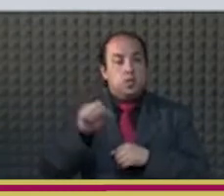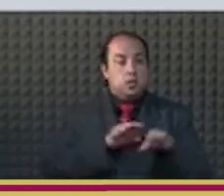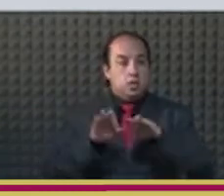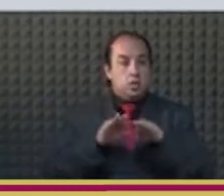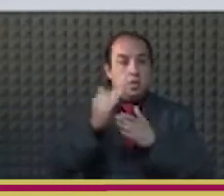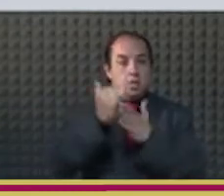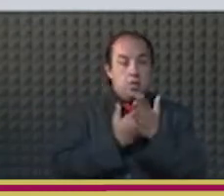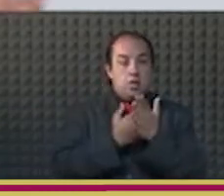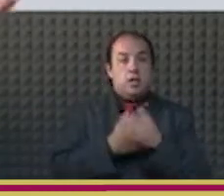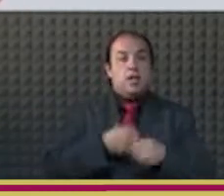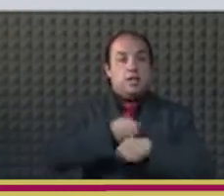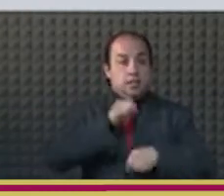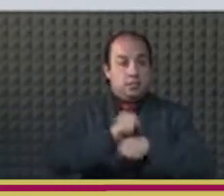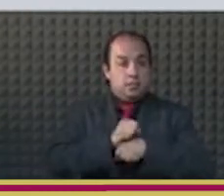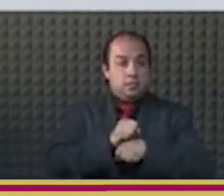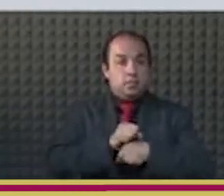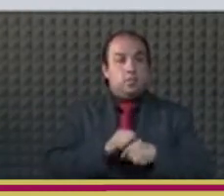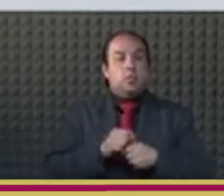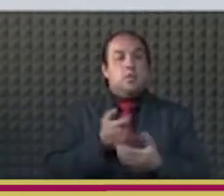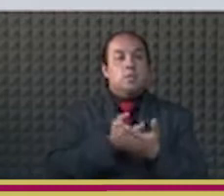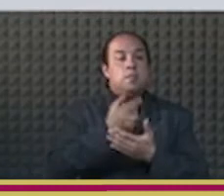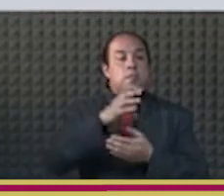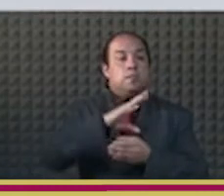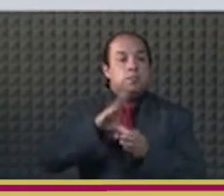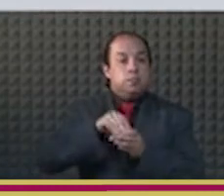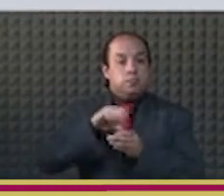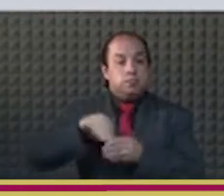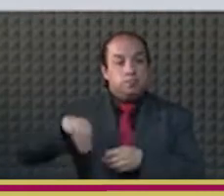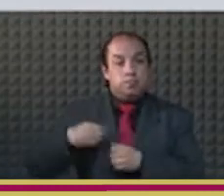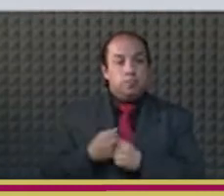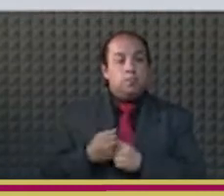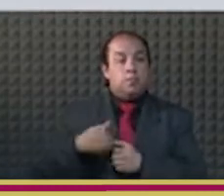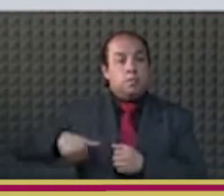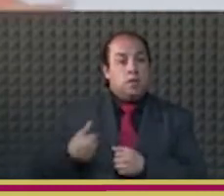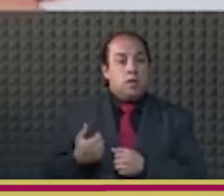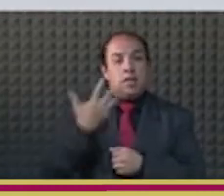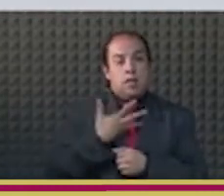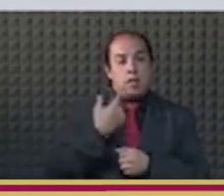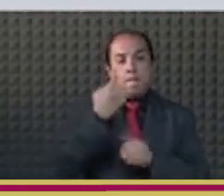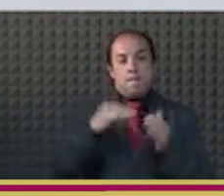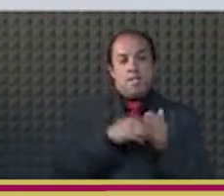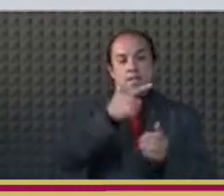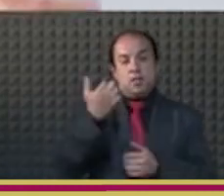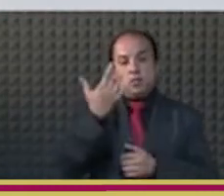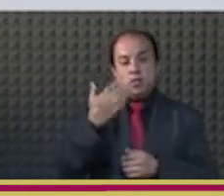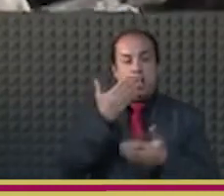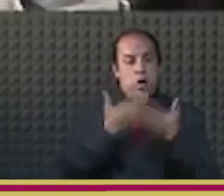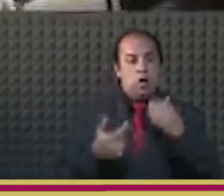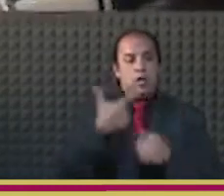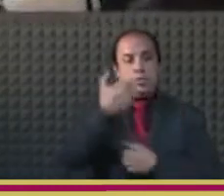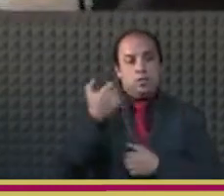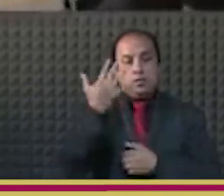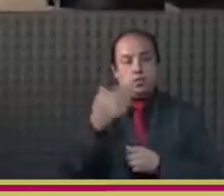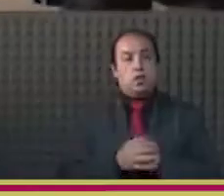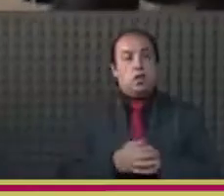que eran 1.250, ahora serán 750 a lo largo de la vida, porque un trabajador tenía que estar activo